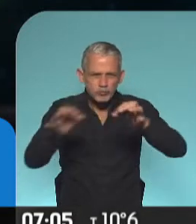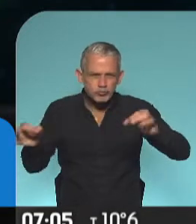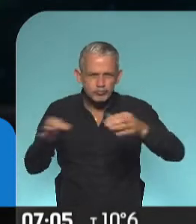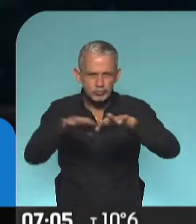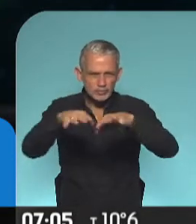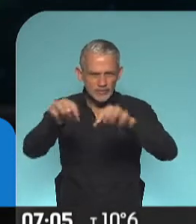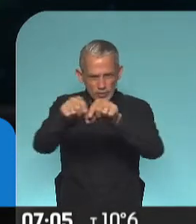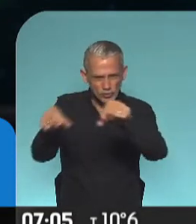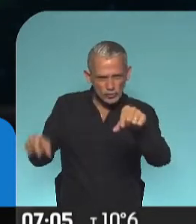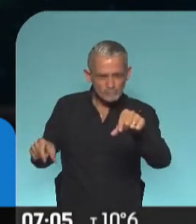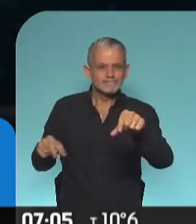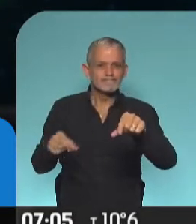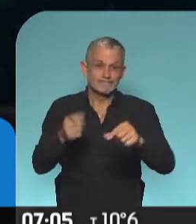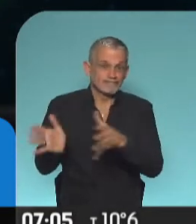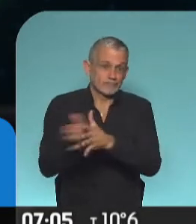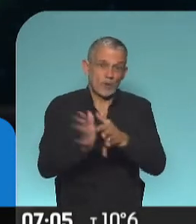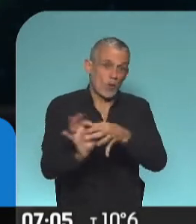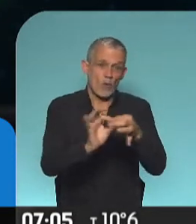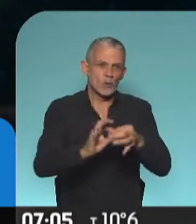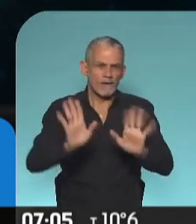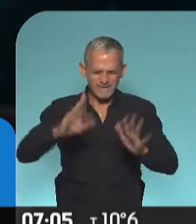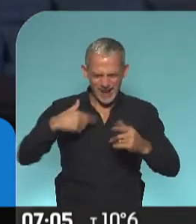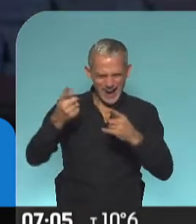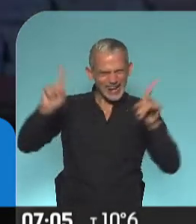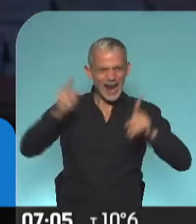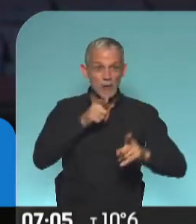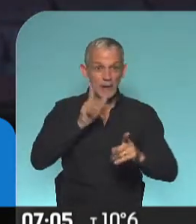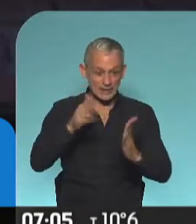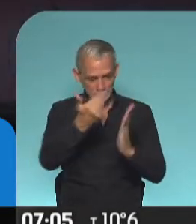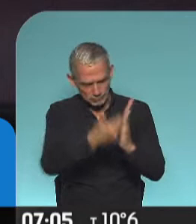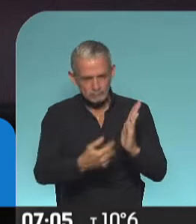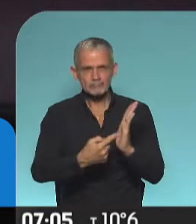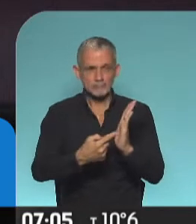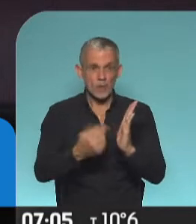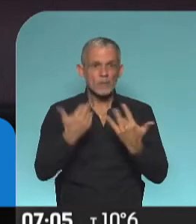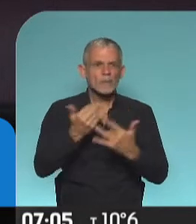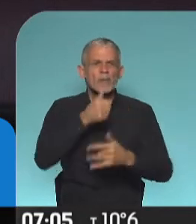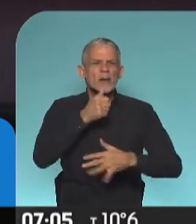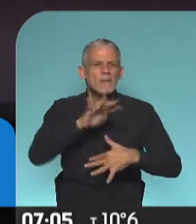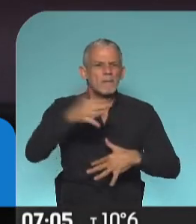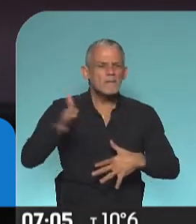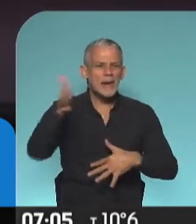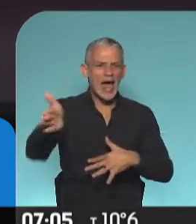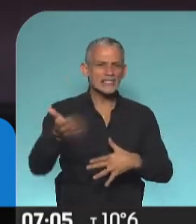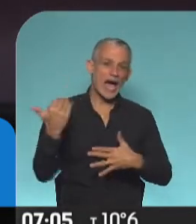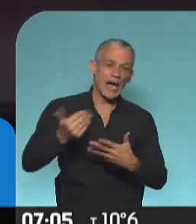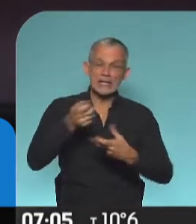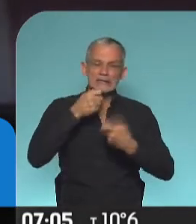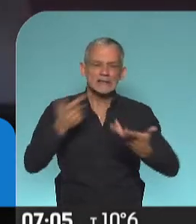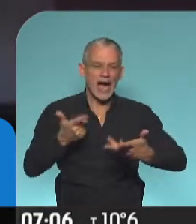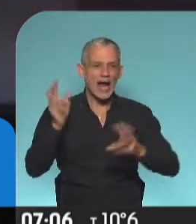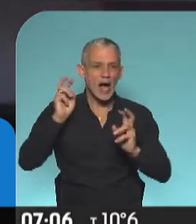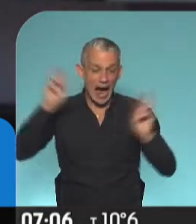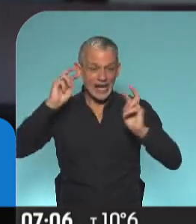manera conjunta, por ejemplo, a uno le parece extraño, pero con la posibilidad de acceder a la playa, que haya alguna especie de